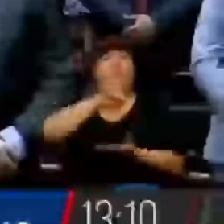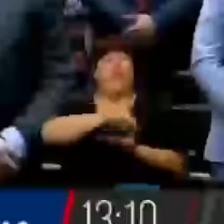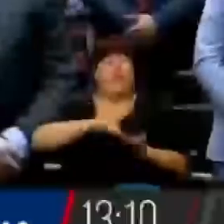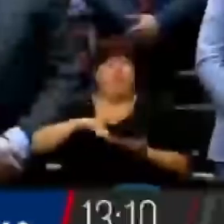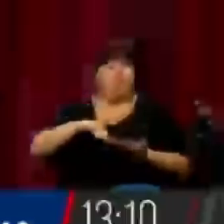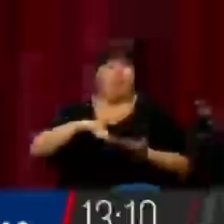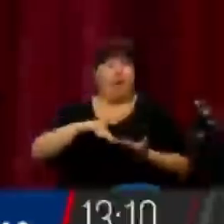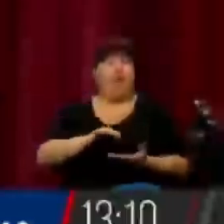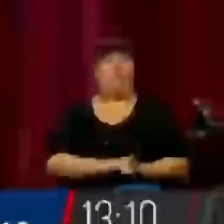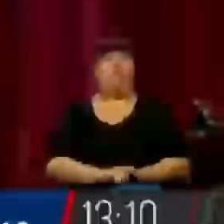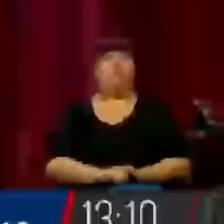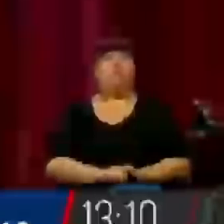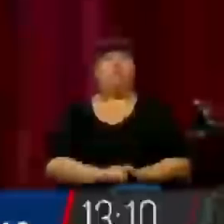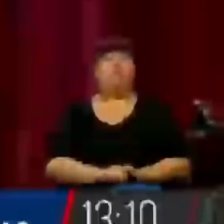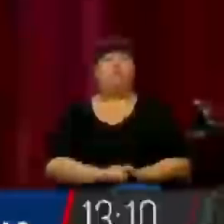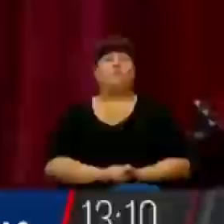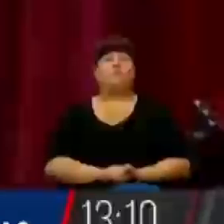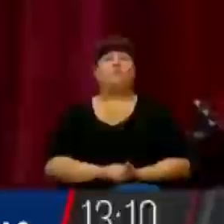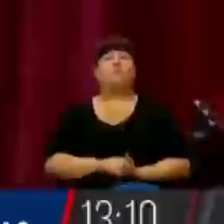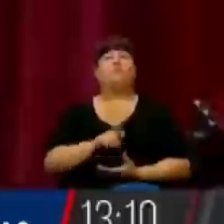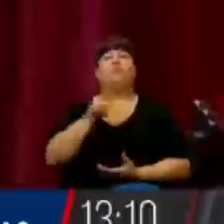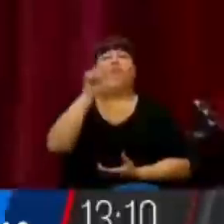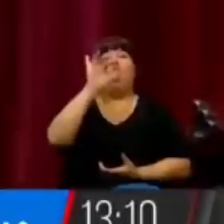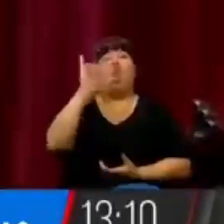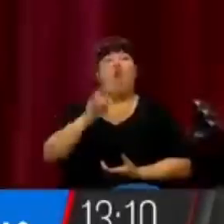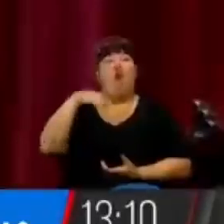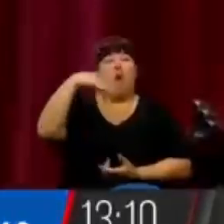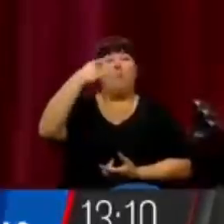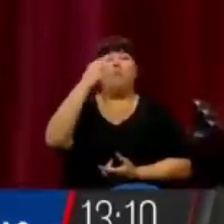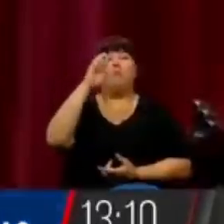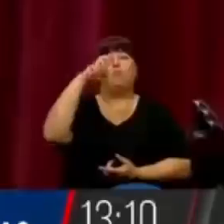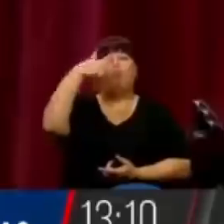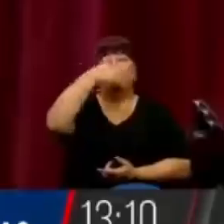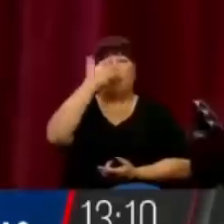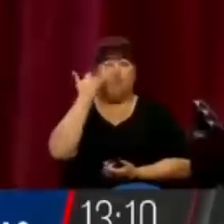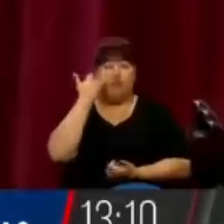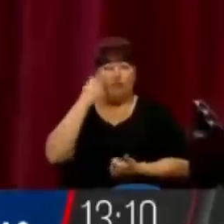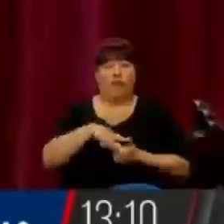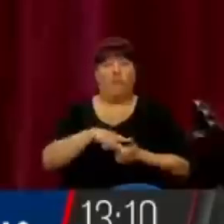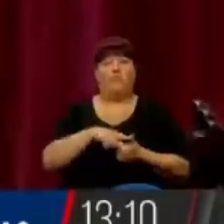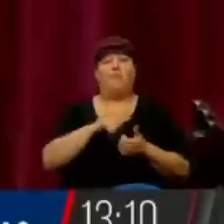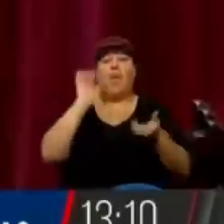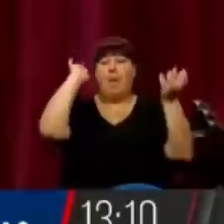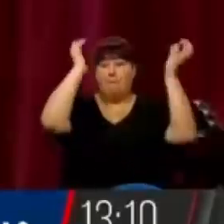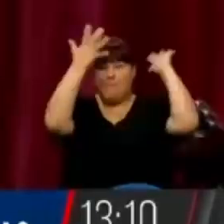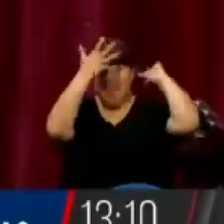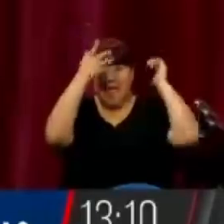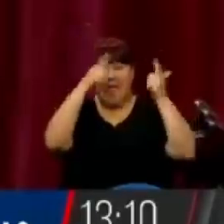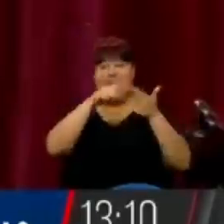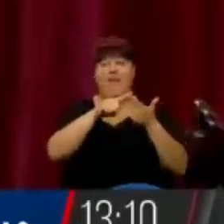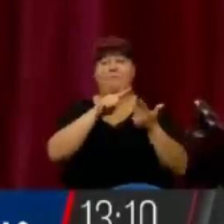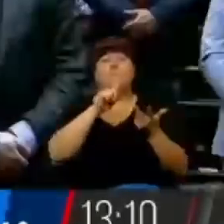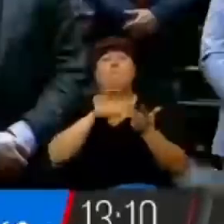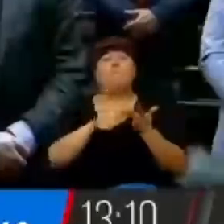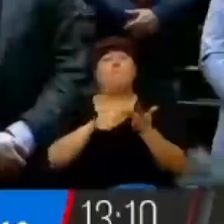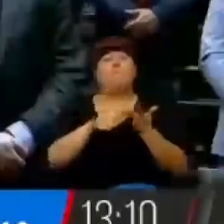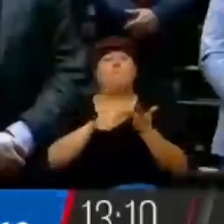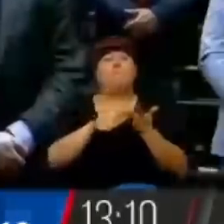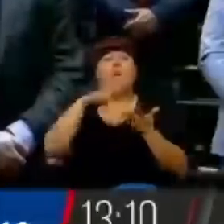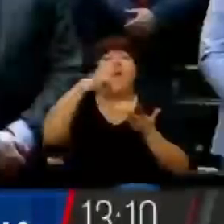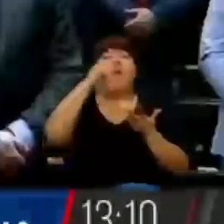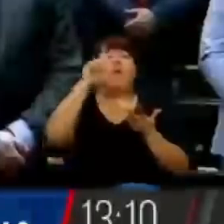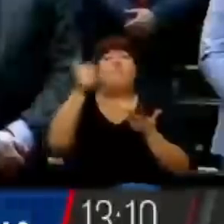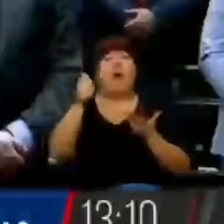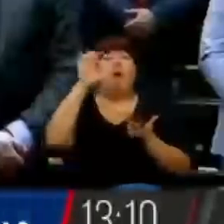Diputados. Ricardo Hipólito López Murphy. Javier Gerardo Milei.